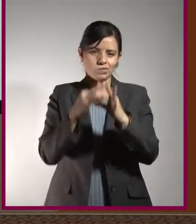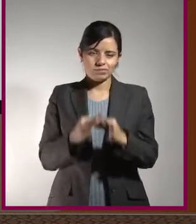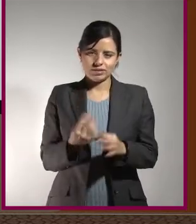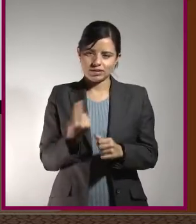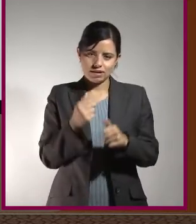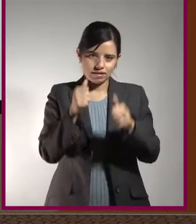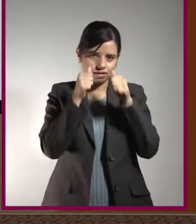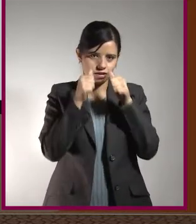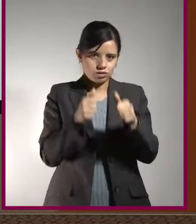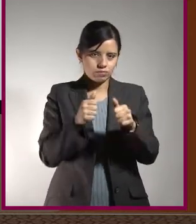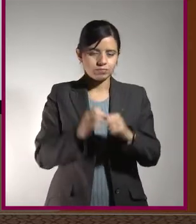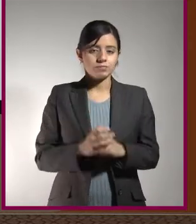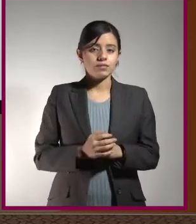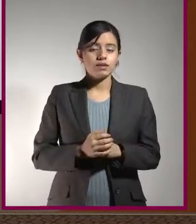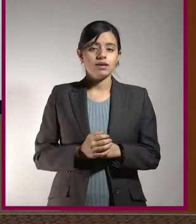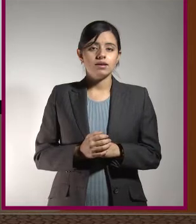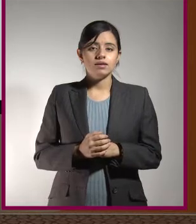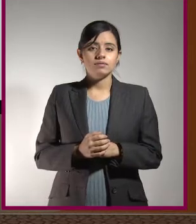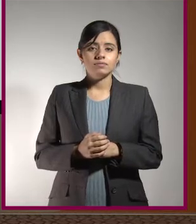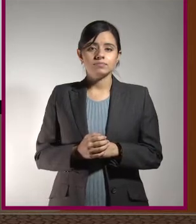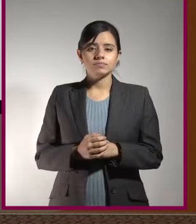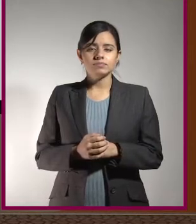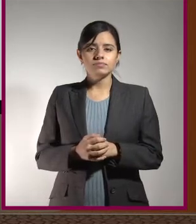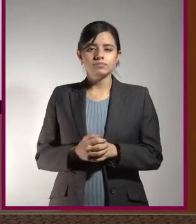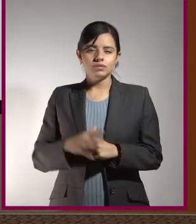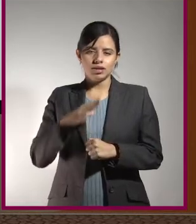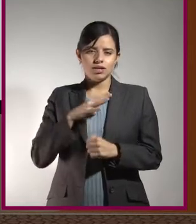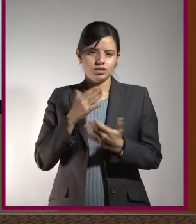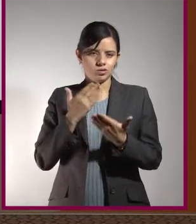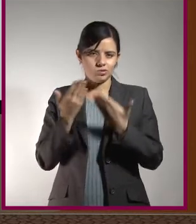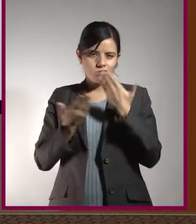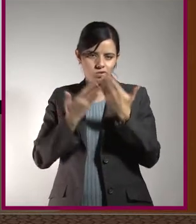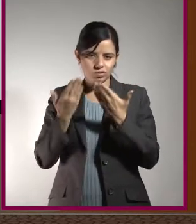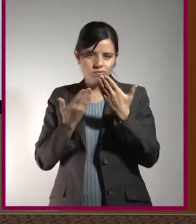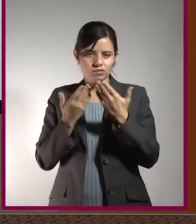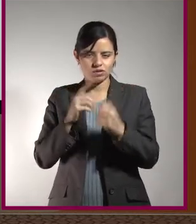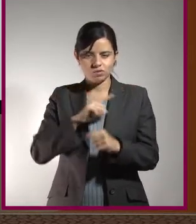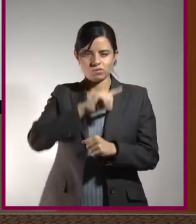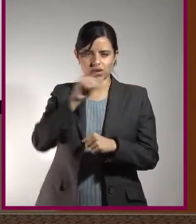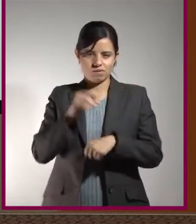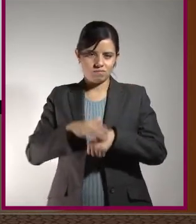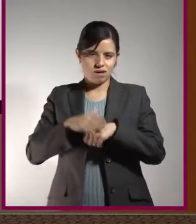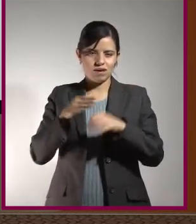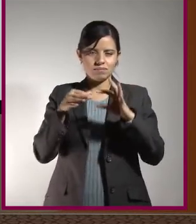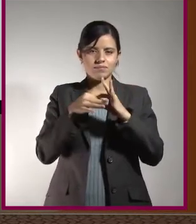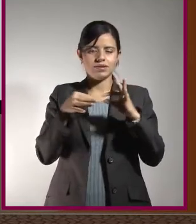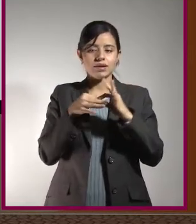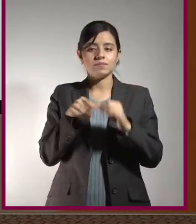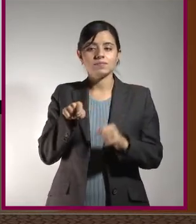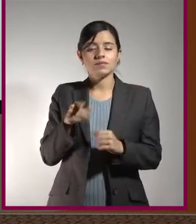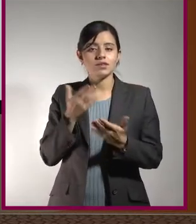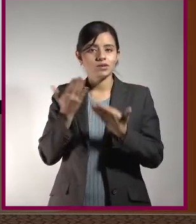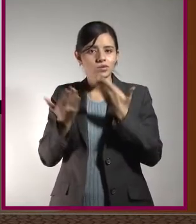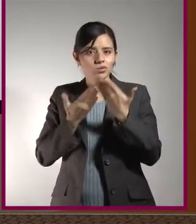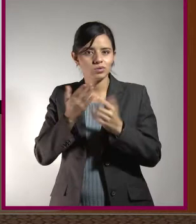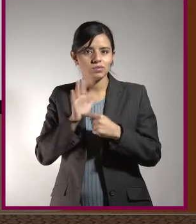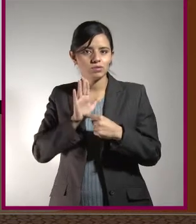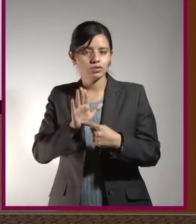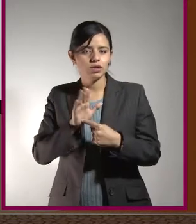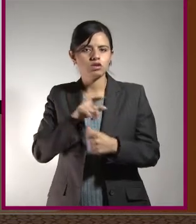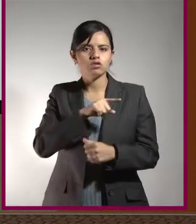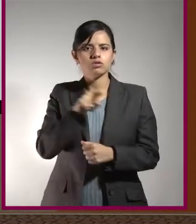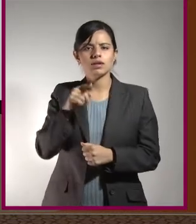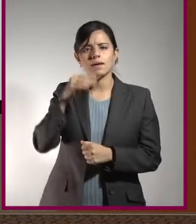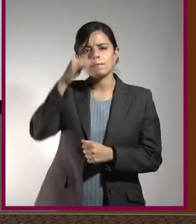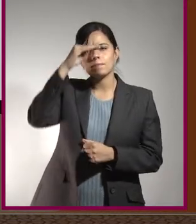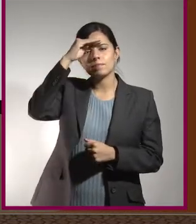que les hagamos caso. Hay un estudio al que a lo mejor podemos ir más adelante que mostraba que cuando entramos